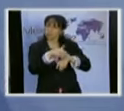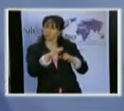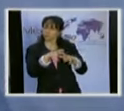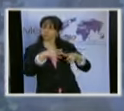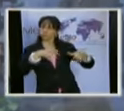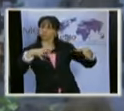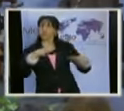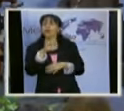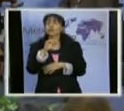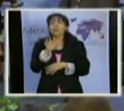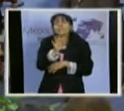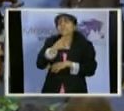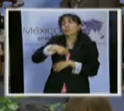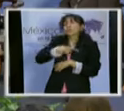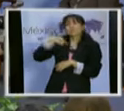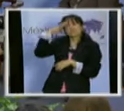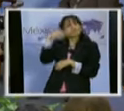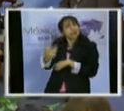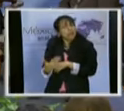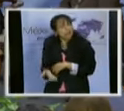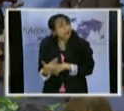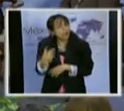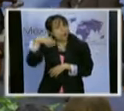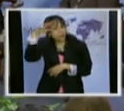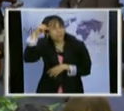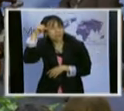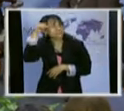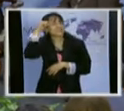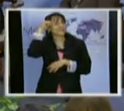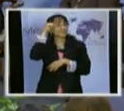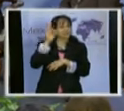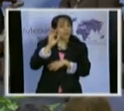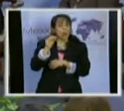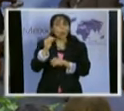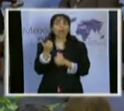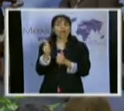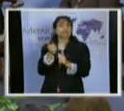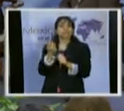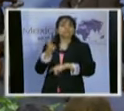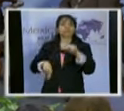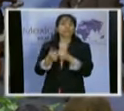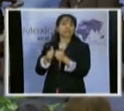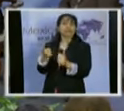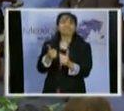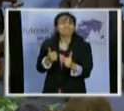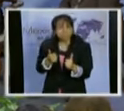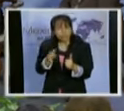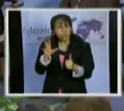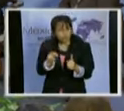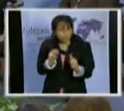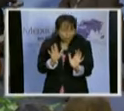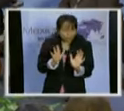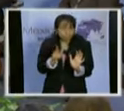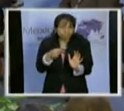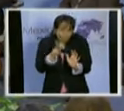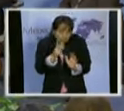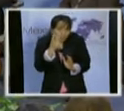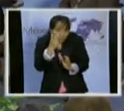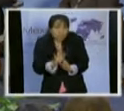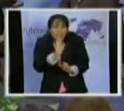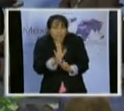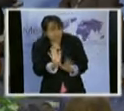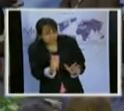parezca irreversible, por cierto, como algunas agencias de la ONU parecen querer presentarnos, pero es la tendencia que se está dando y eso va a generar